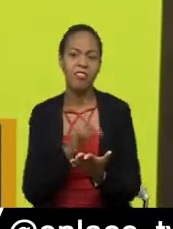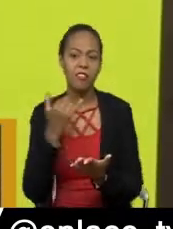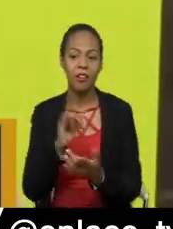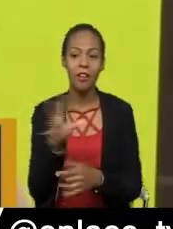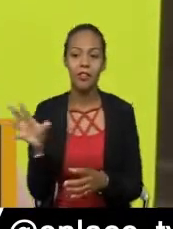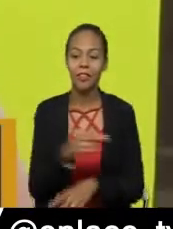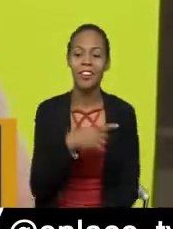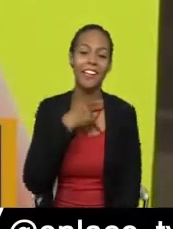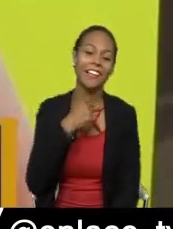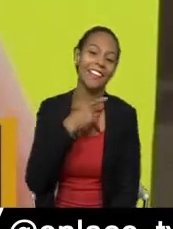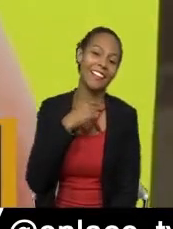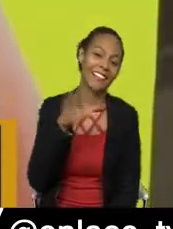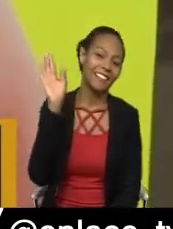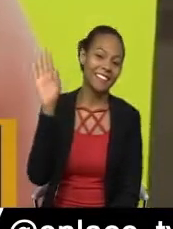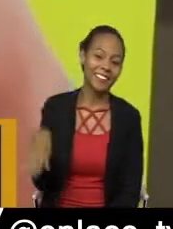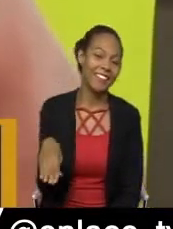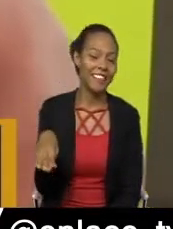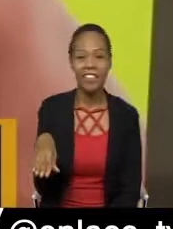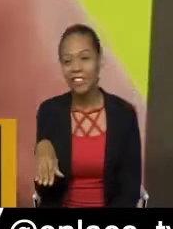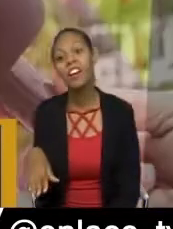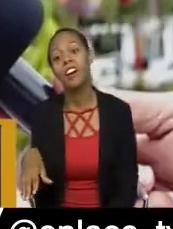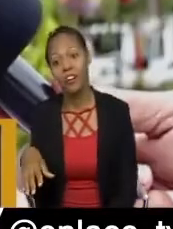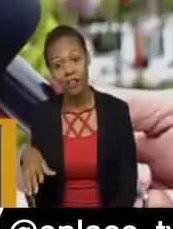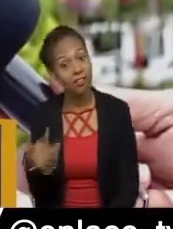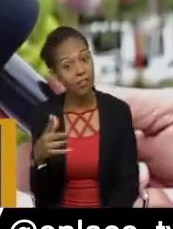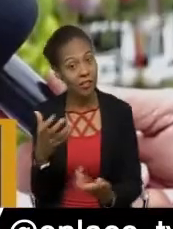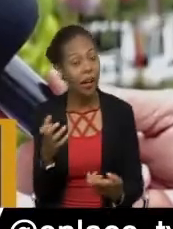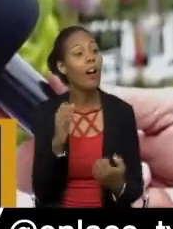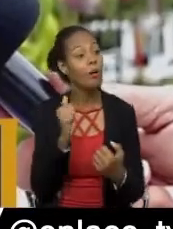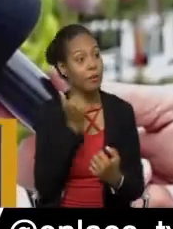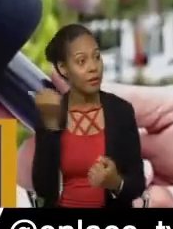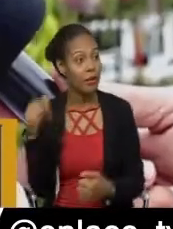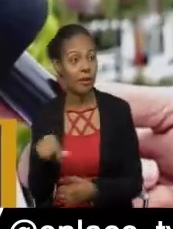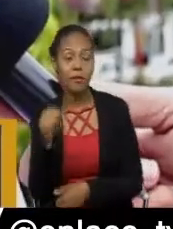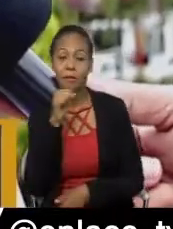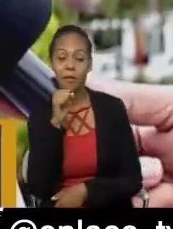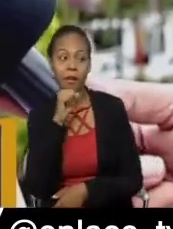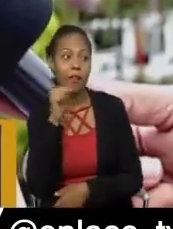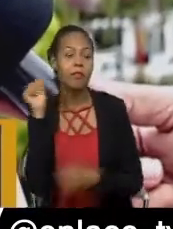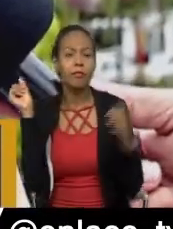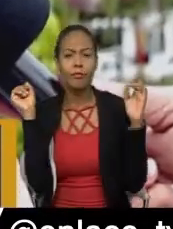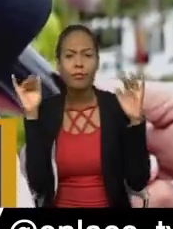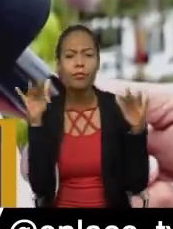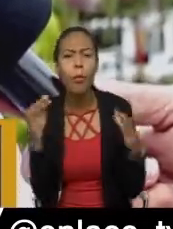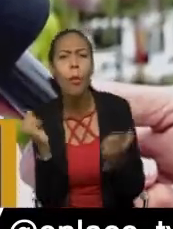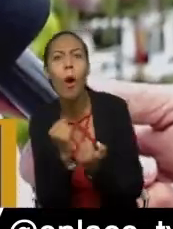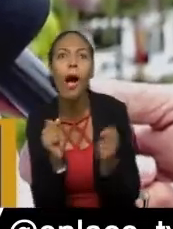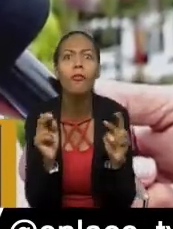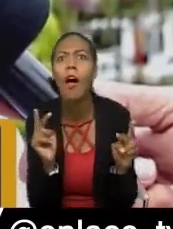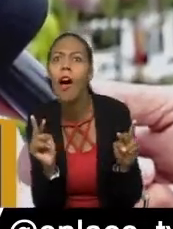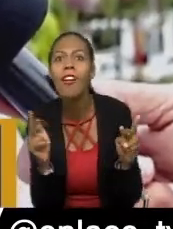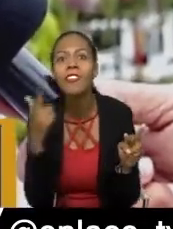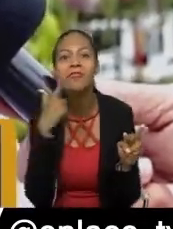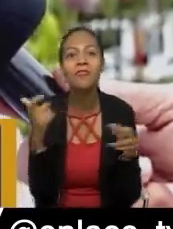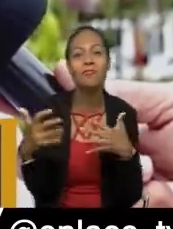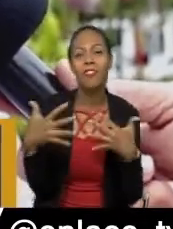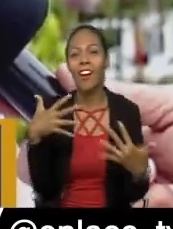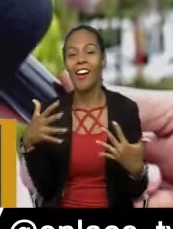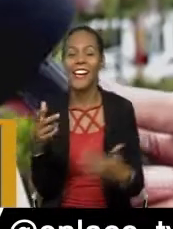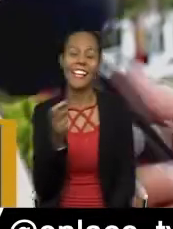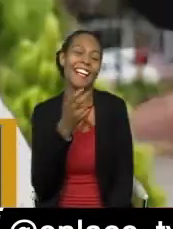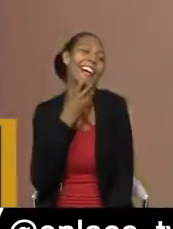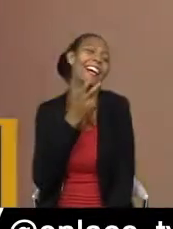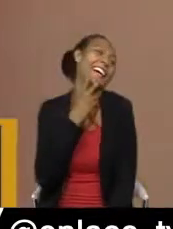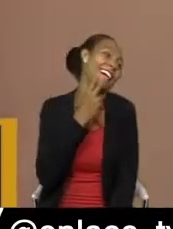hemos disfrutado y estamos disfrutando, y que muy seguramente Barranca Bermeja llenará el Club Infantas para disfrutar de esta obra de teatro y a reír con